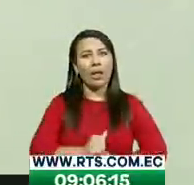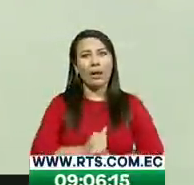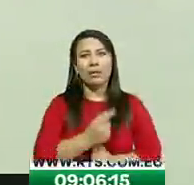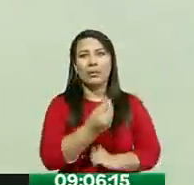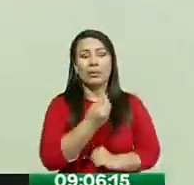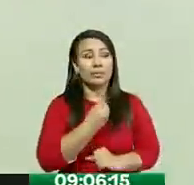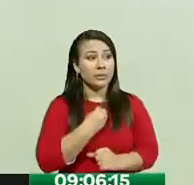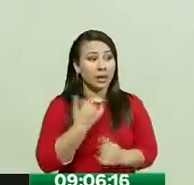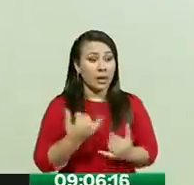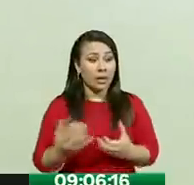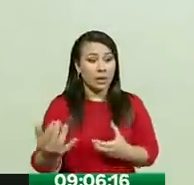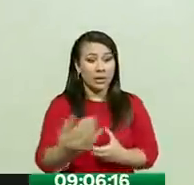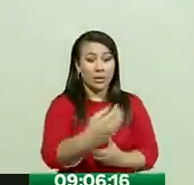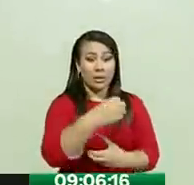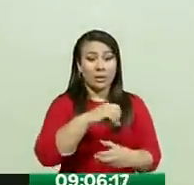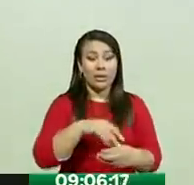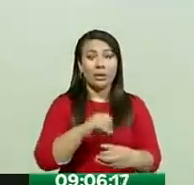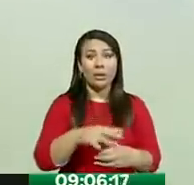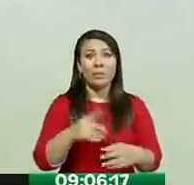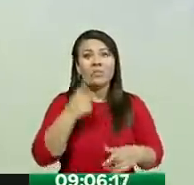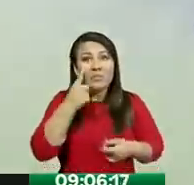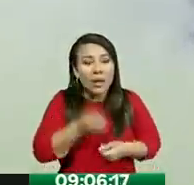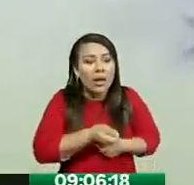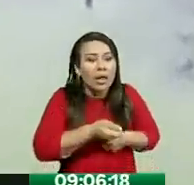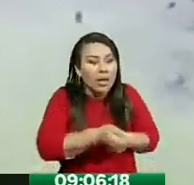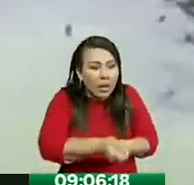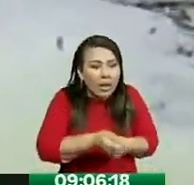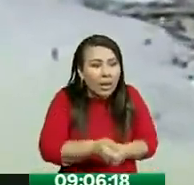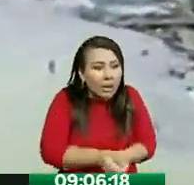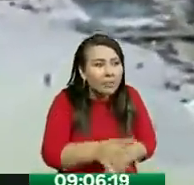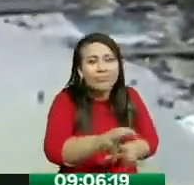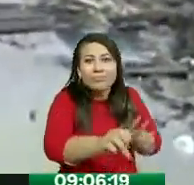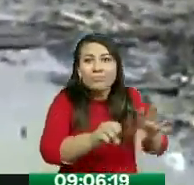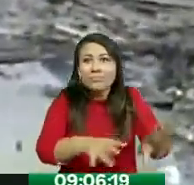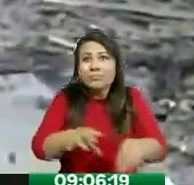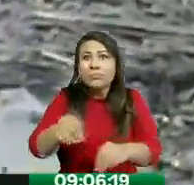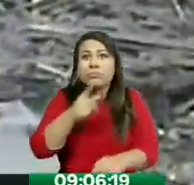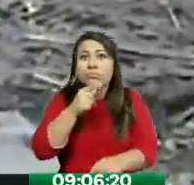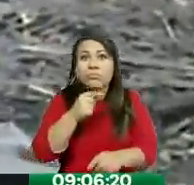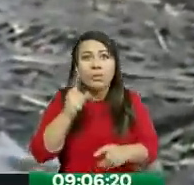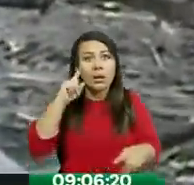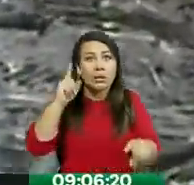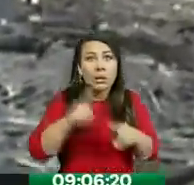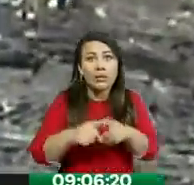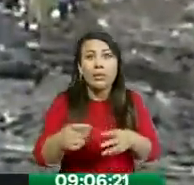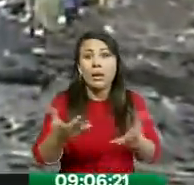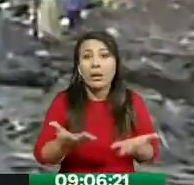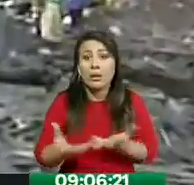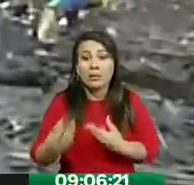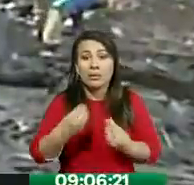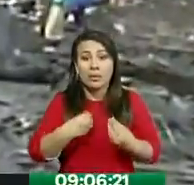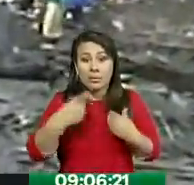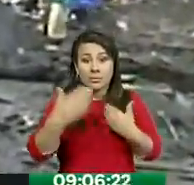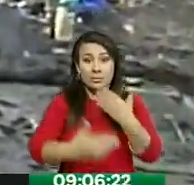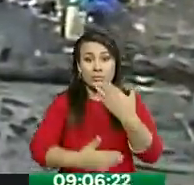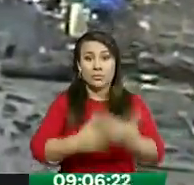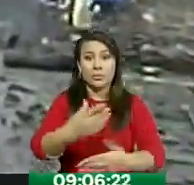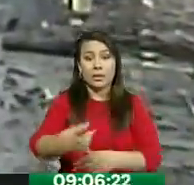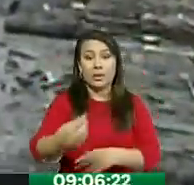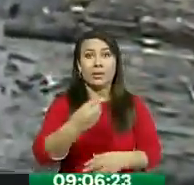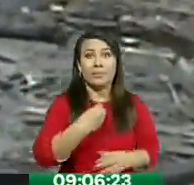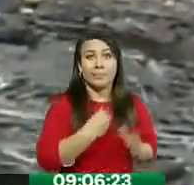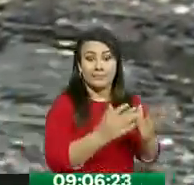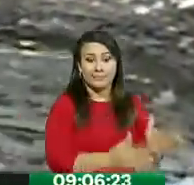hospitalario, su señora madre muriera en el interior de un taxi que había alquilado. En sí, prácticamente a mí me la entregaron muerta en el